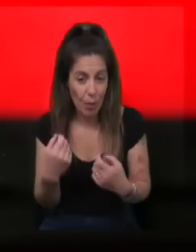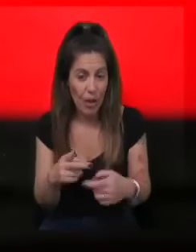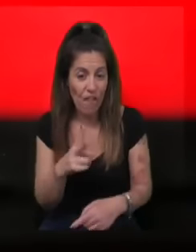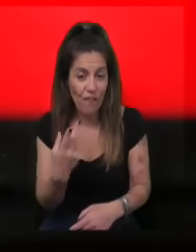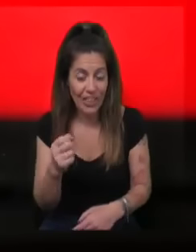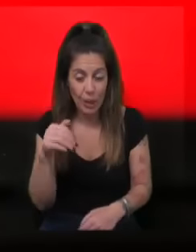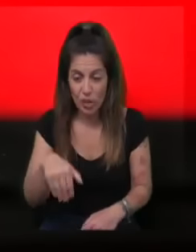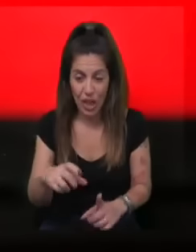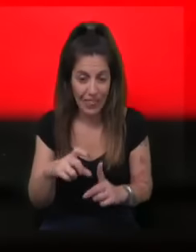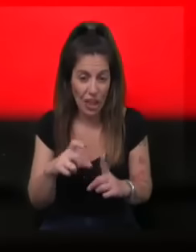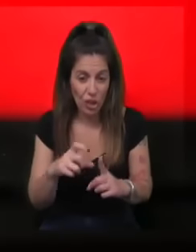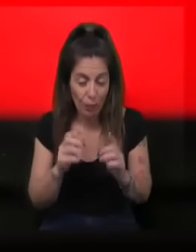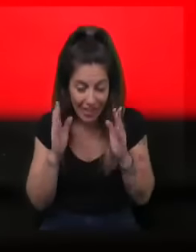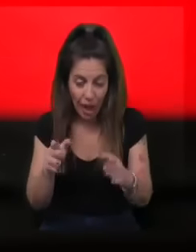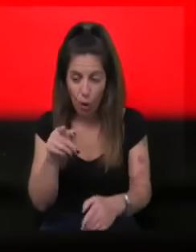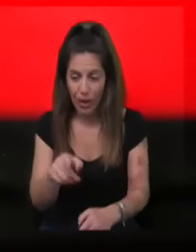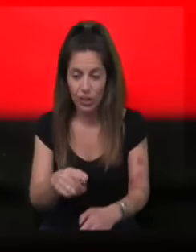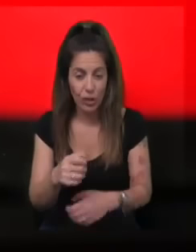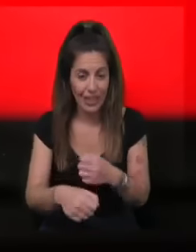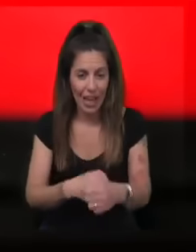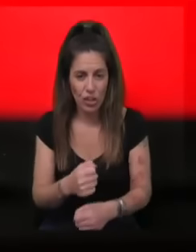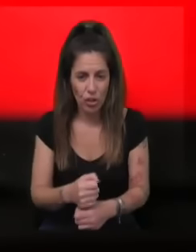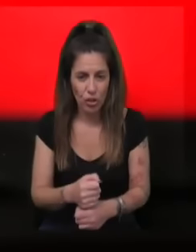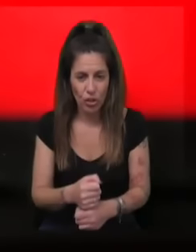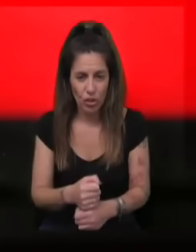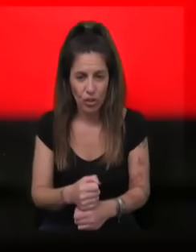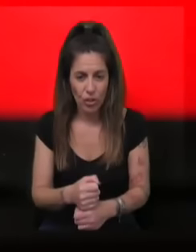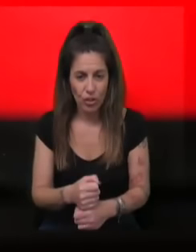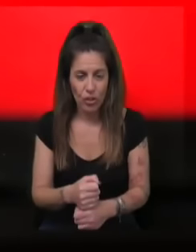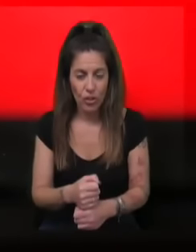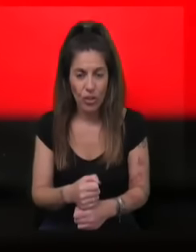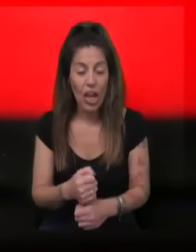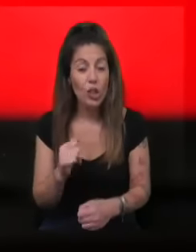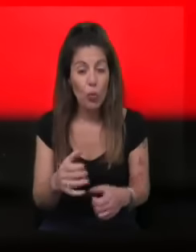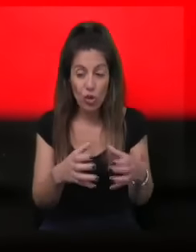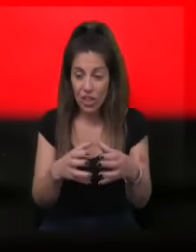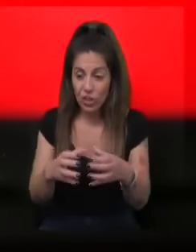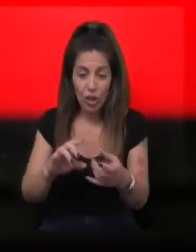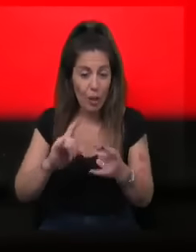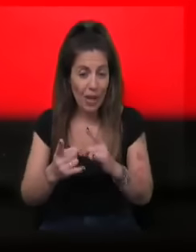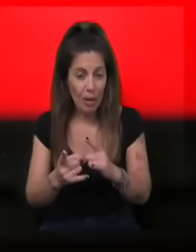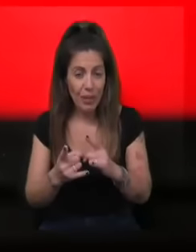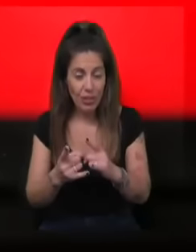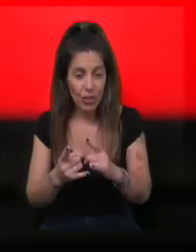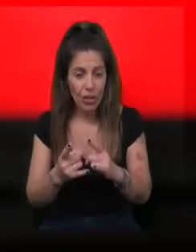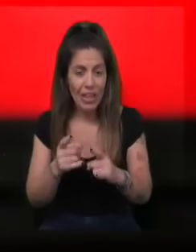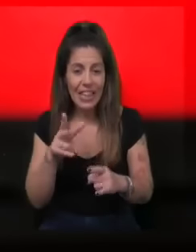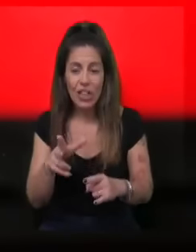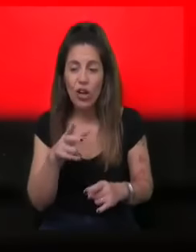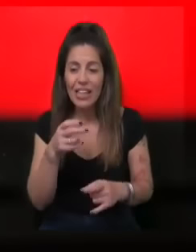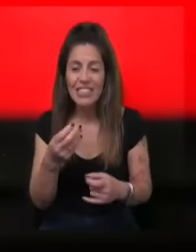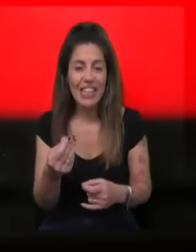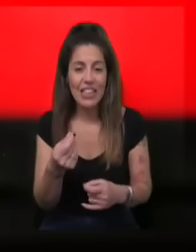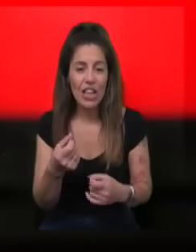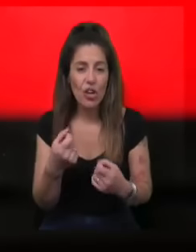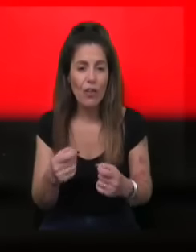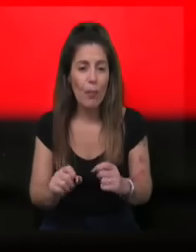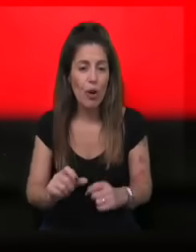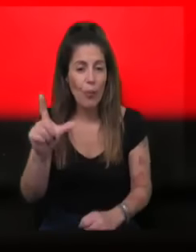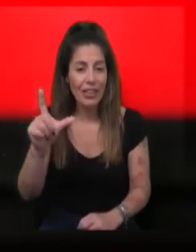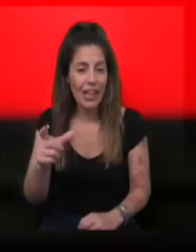millones dólares vamos a dedicarlo a esto este año y este y hubo sectores en el parlamento que intentaron de que ese dinero fuera para aumentarle el sueldo a